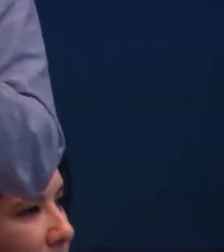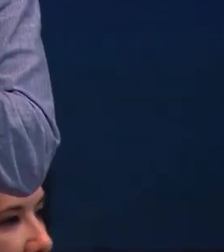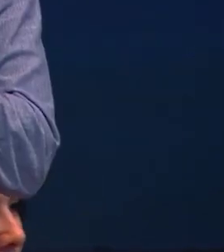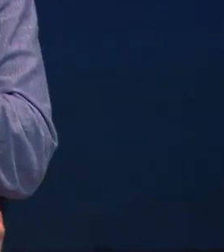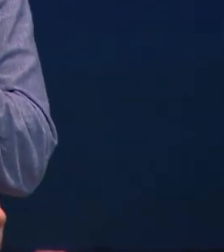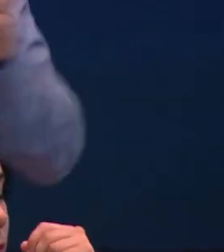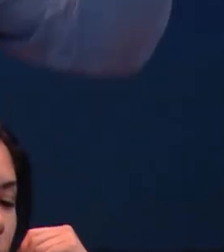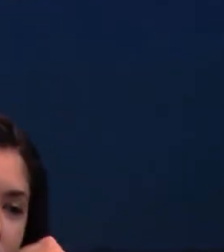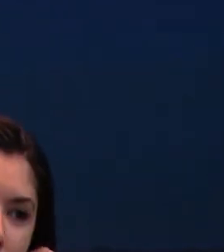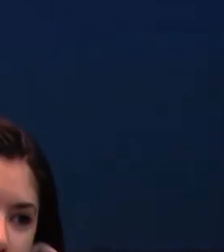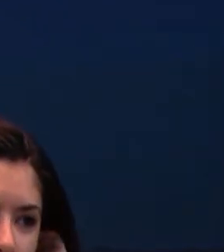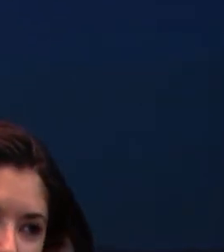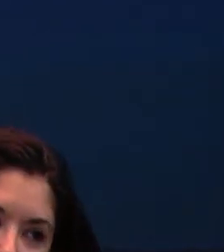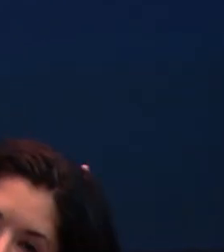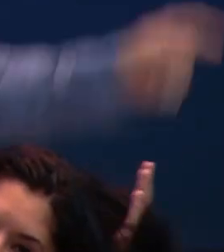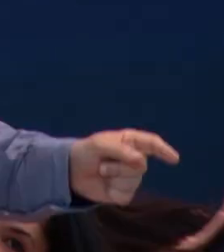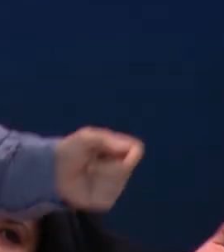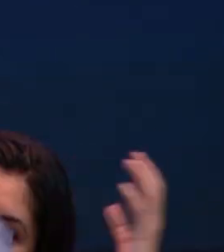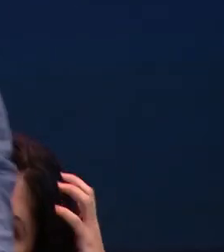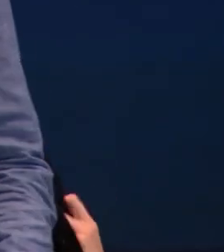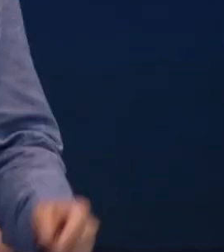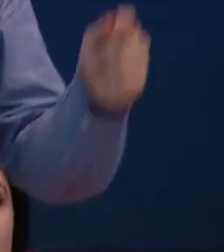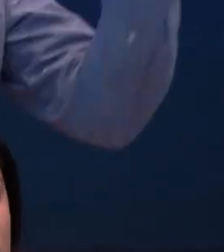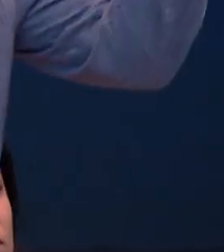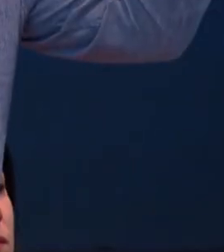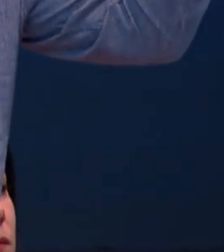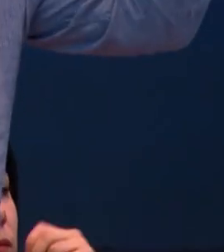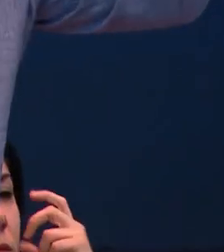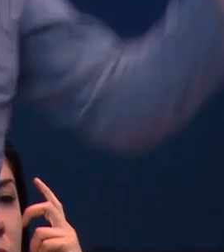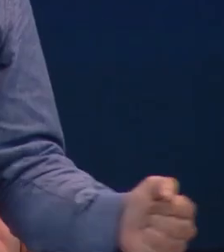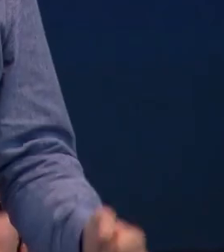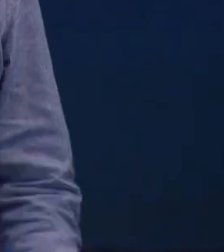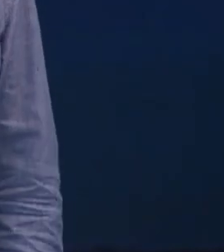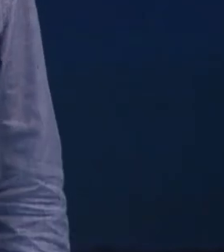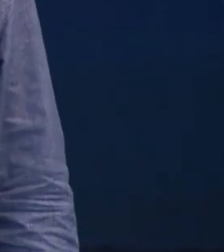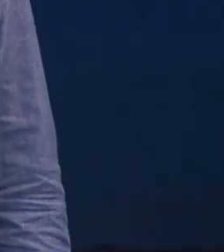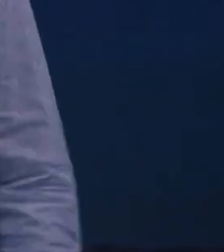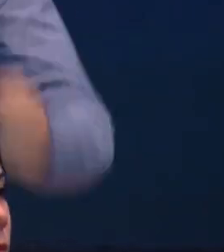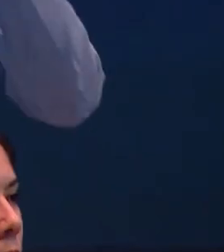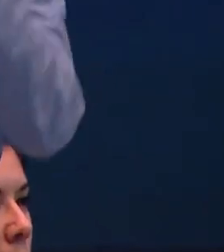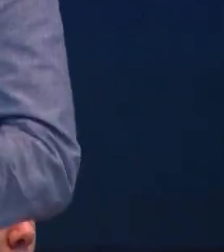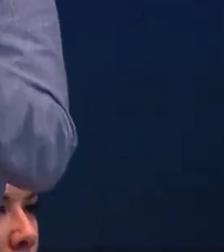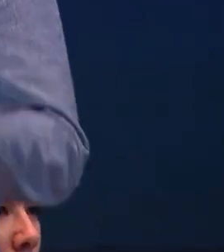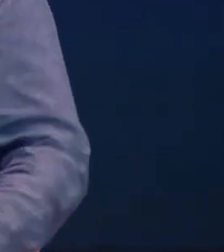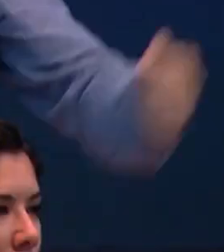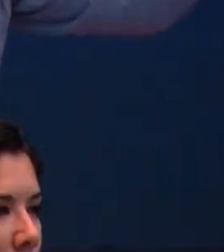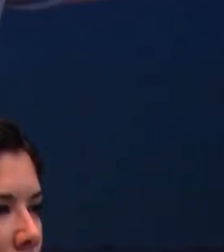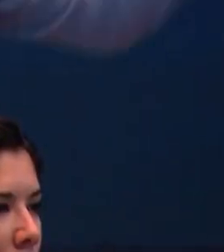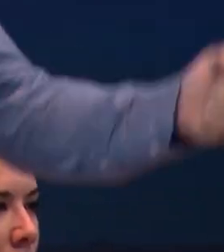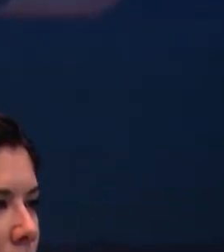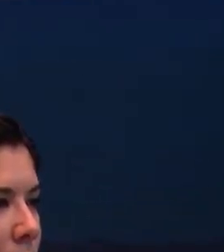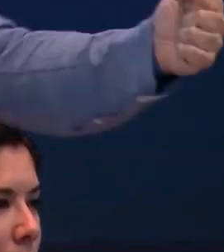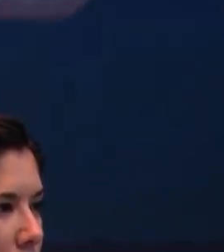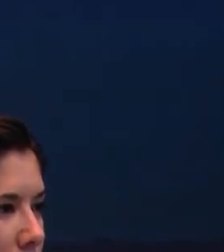cara que en Barcelona tienen una casa, que Barcelona está a su lado y que, como dicen ellos,